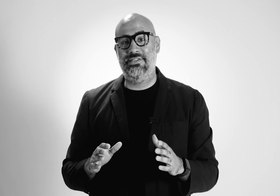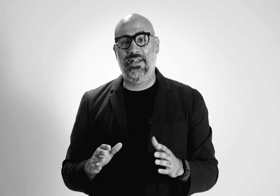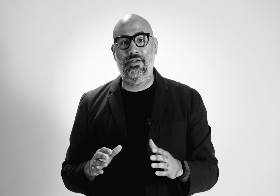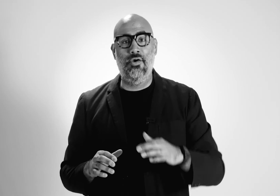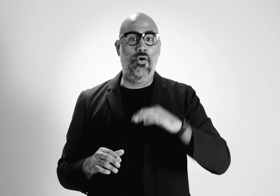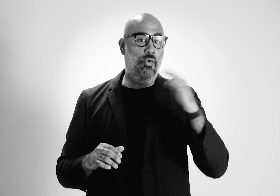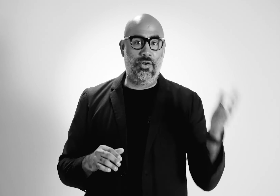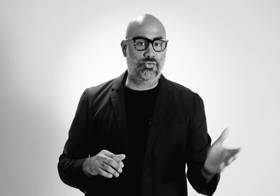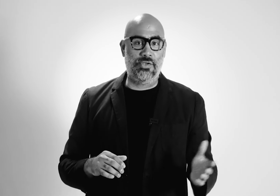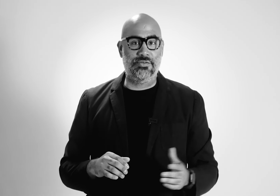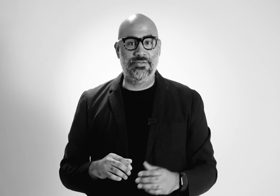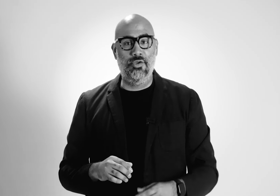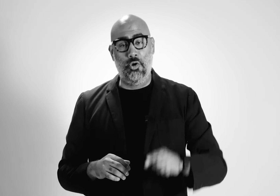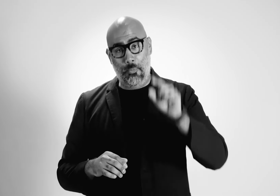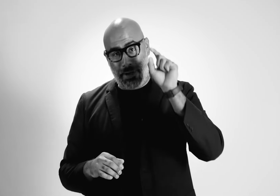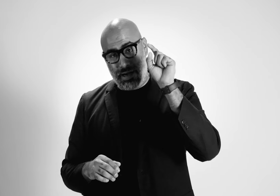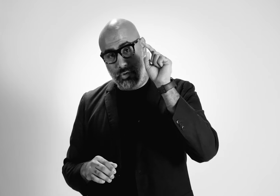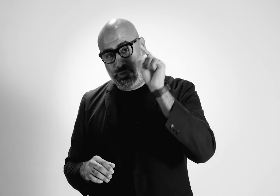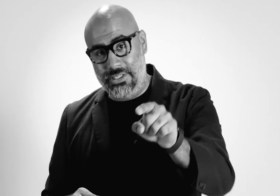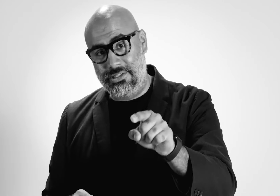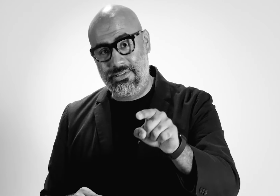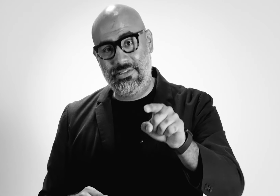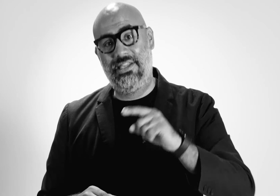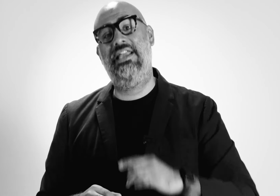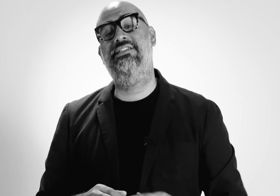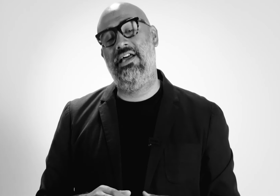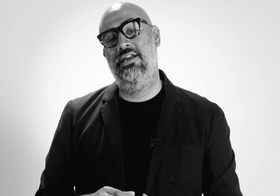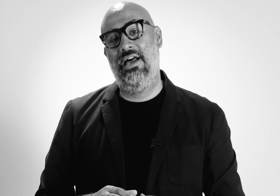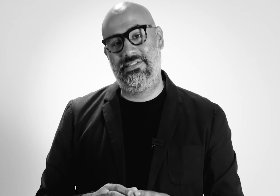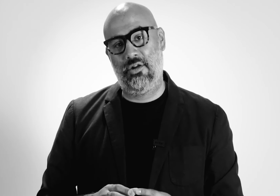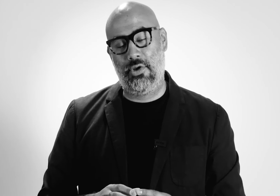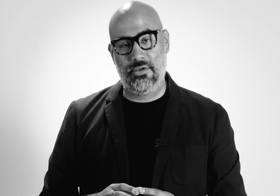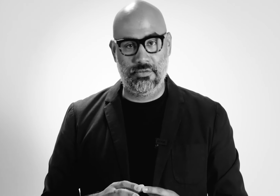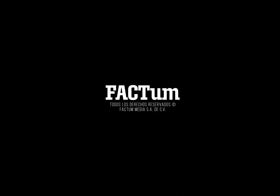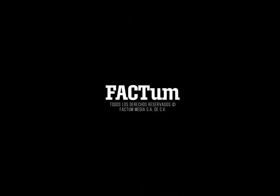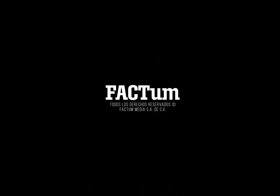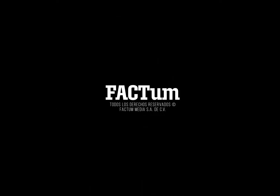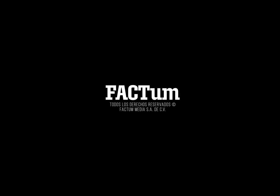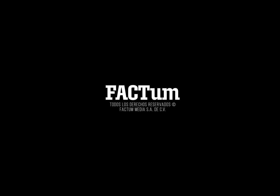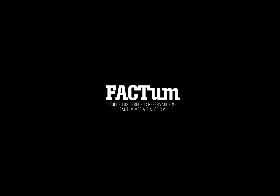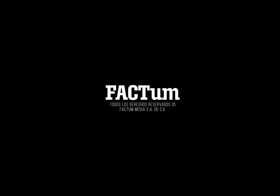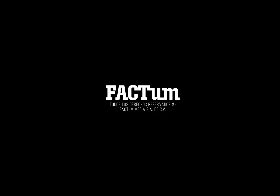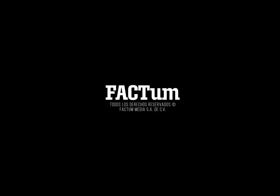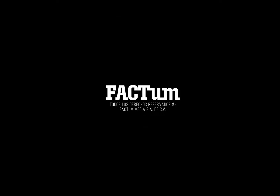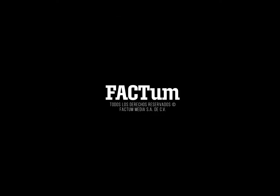de Casa Presidencial o en los sueños. Lo pagará usted, que ya está hasta el cuello.